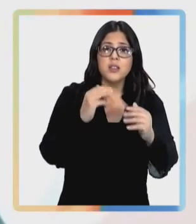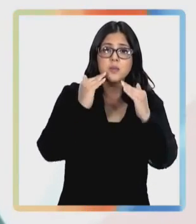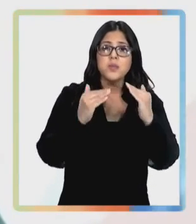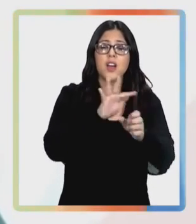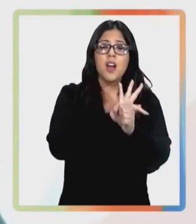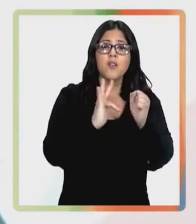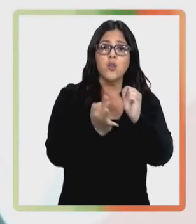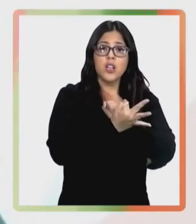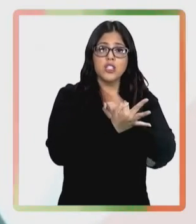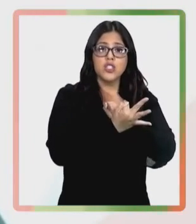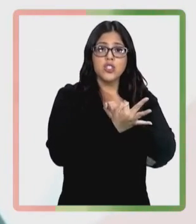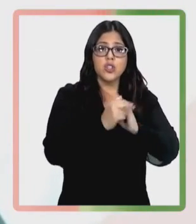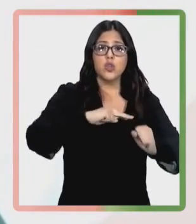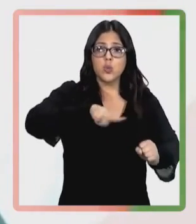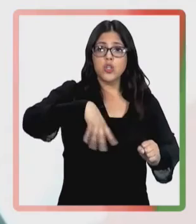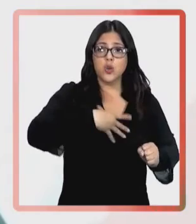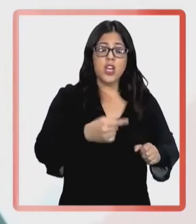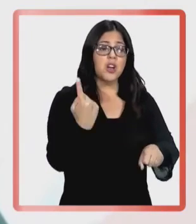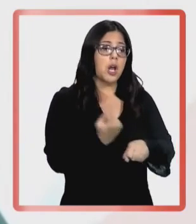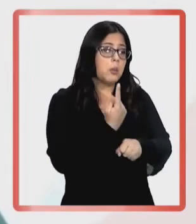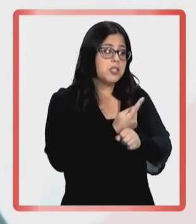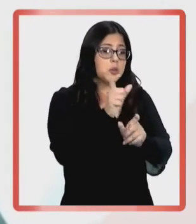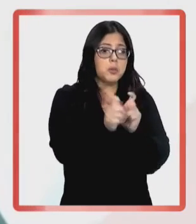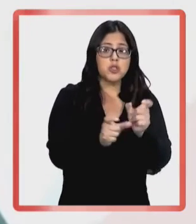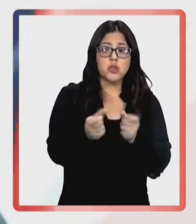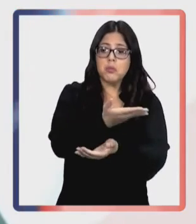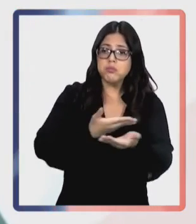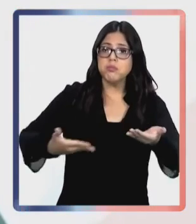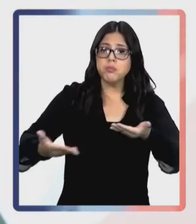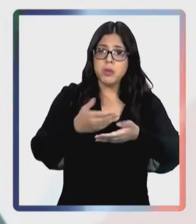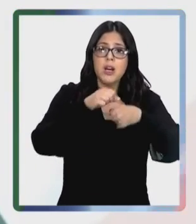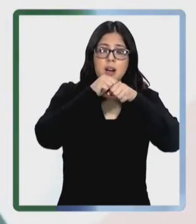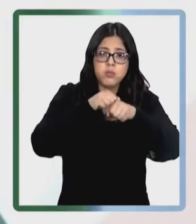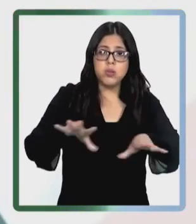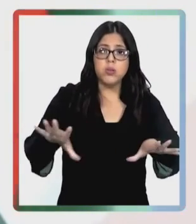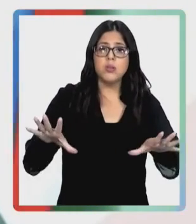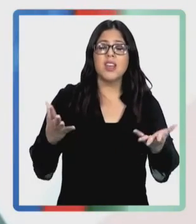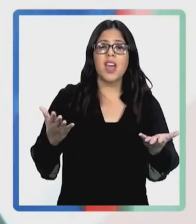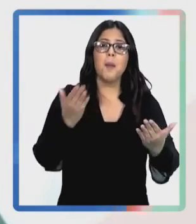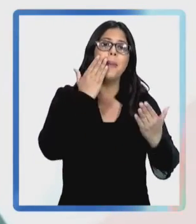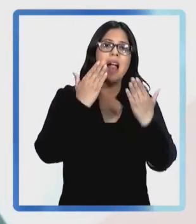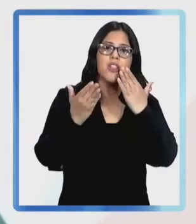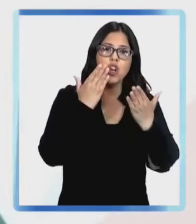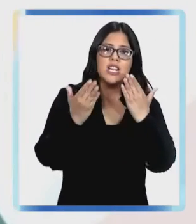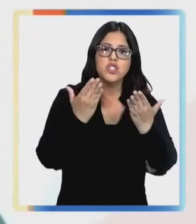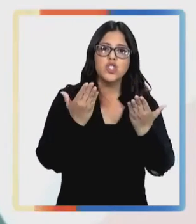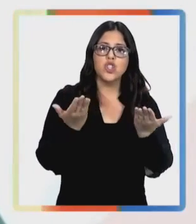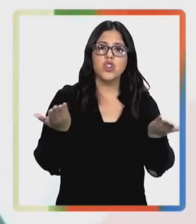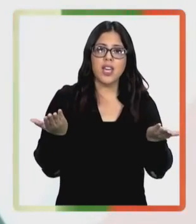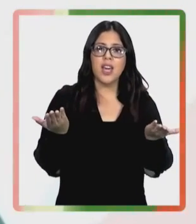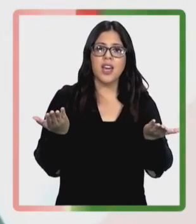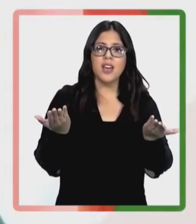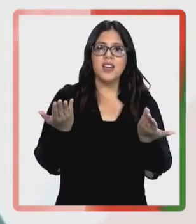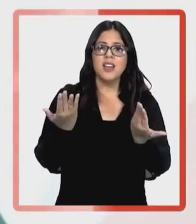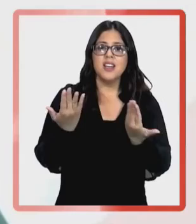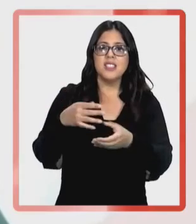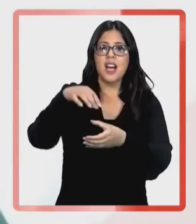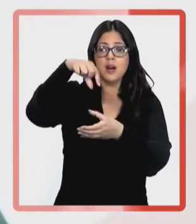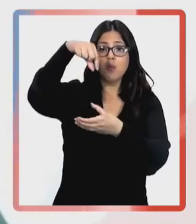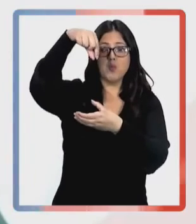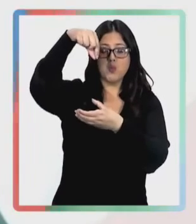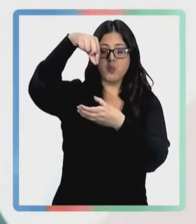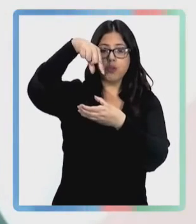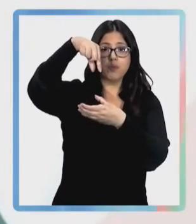Hijos en las conversaciones con sus cercanos y hacer llegar este mensaje para que podamos recibir donaciones a través de la alcancía virtual.